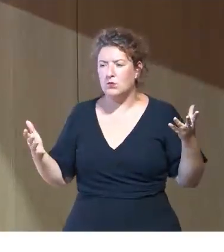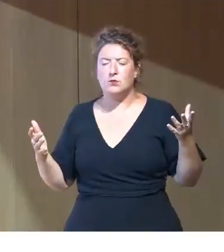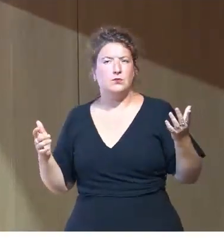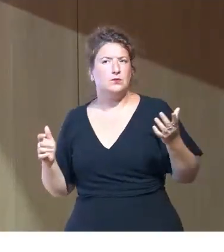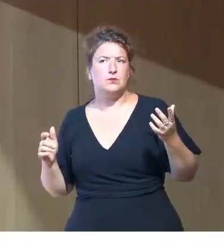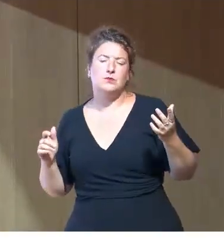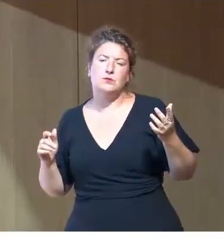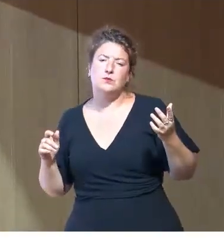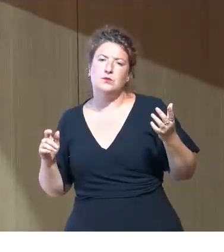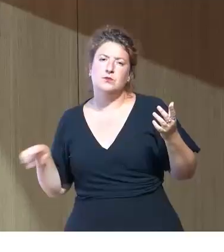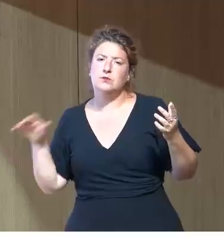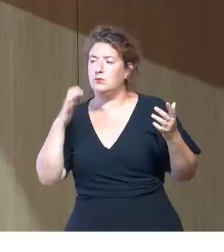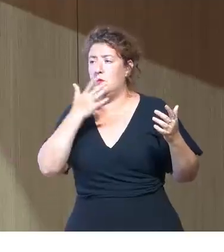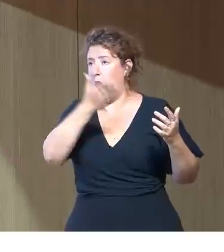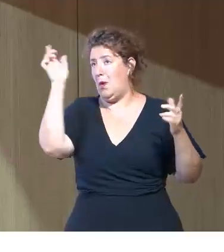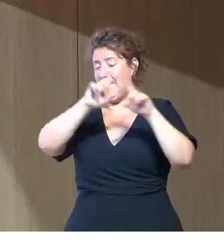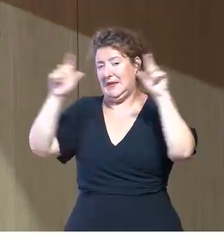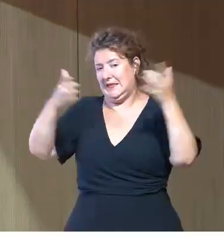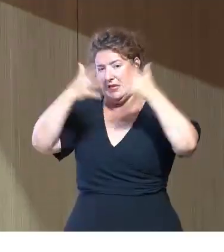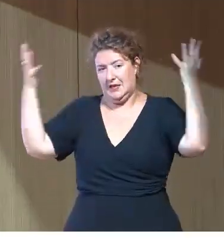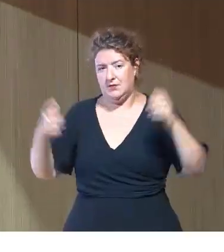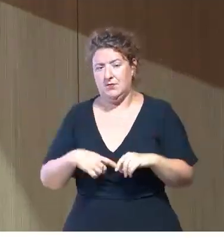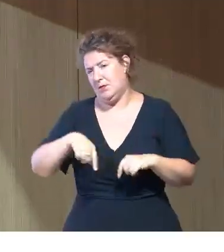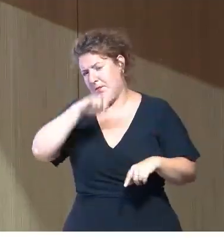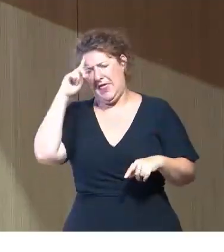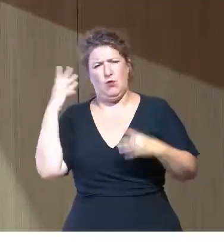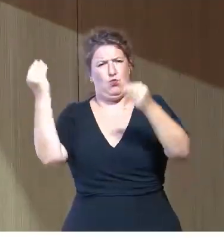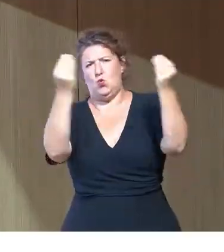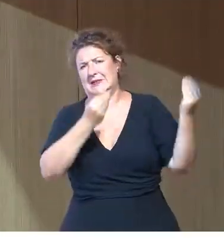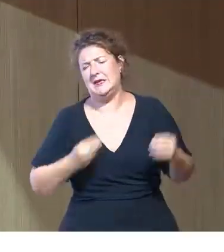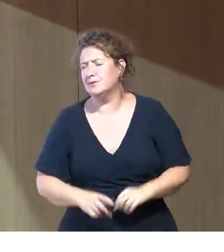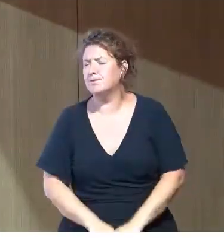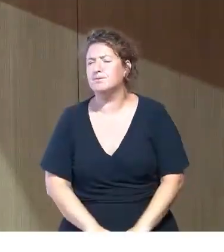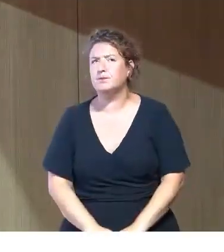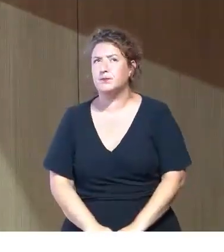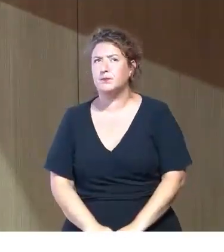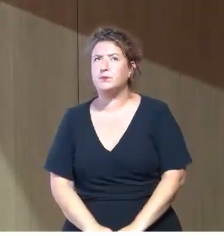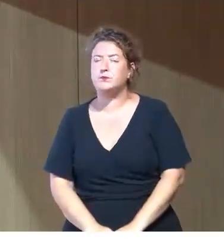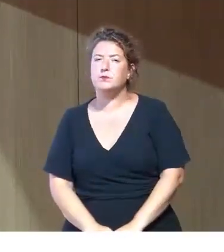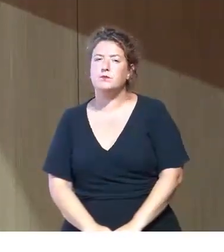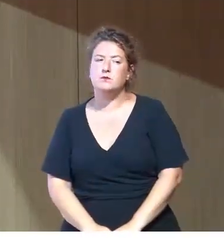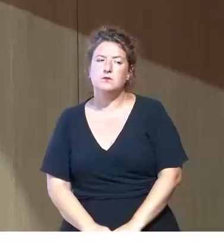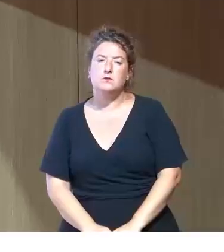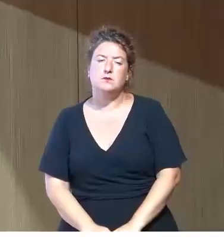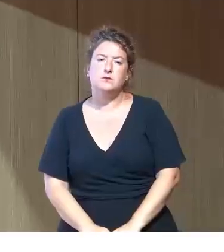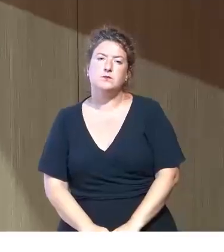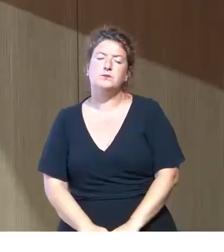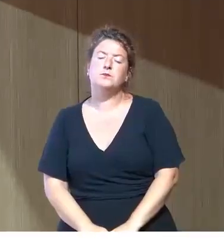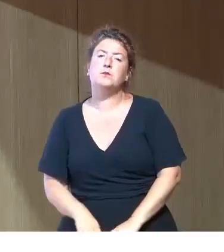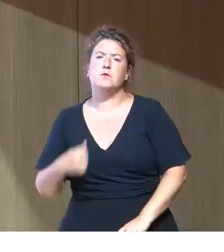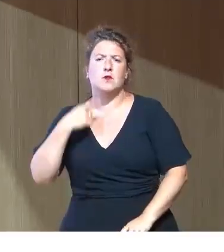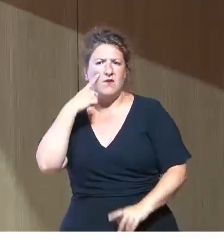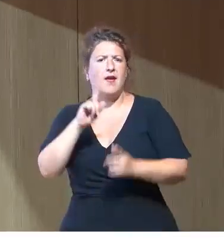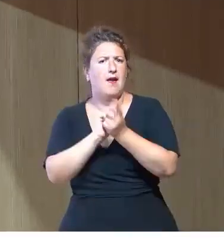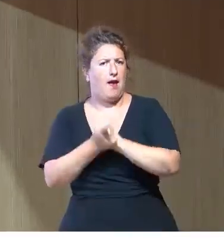un reflejo como puede ser cualquier otra multinacional que aquí en Madrid además tenemos muchas no Entonces yo he visto cambios en los últimos años reales